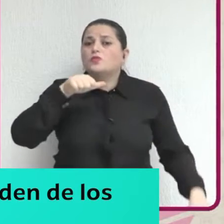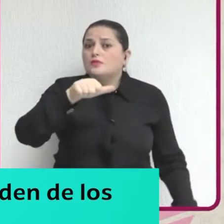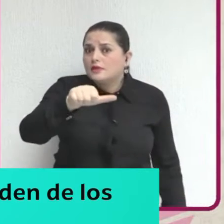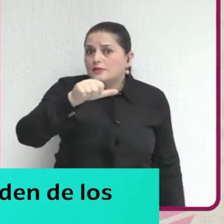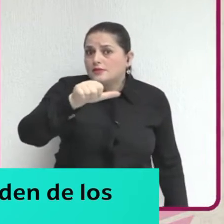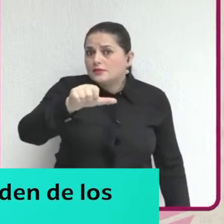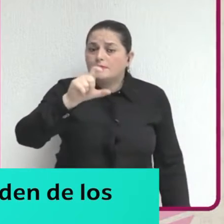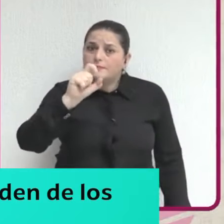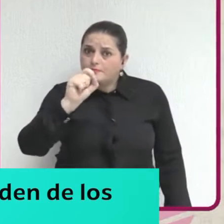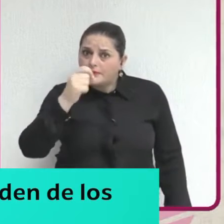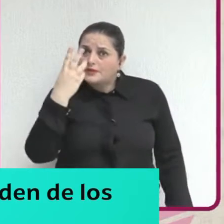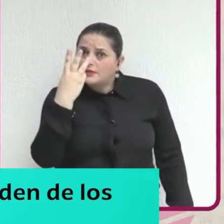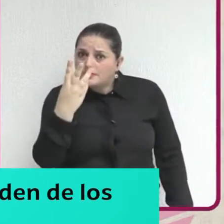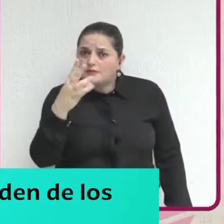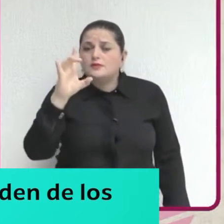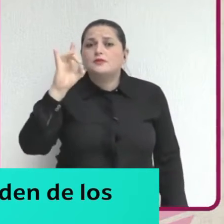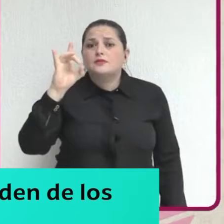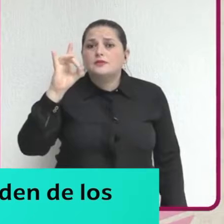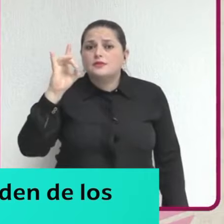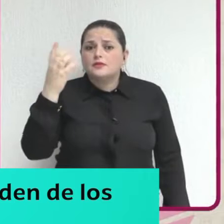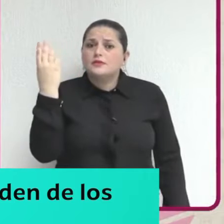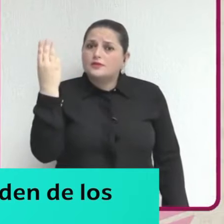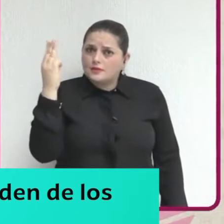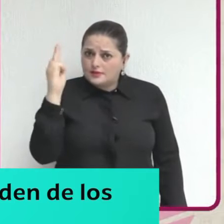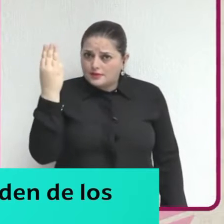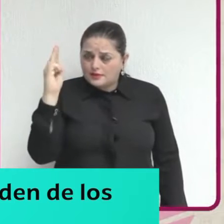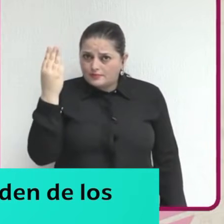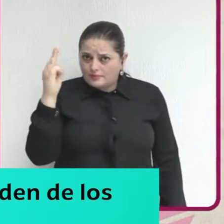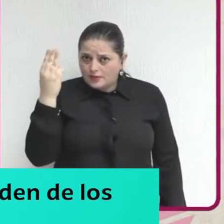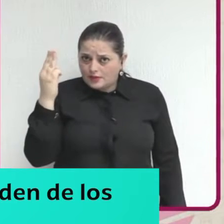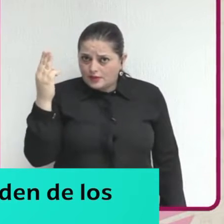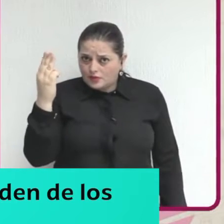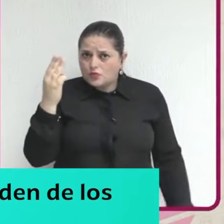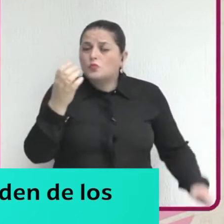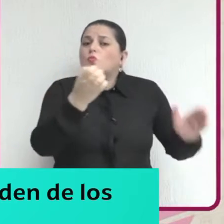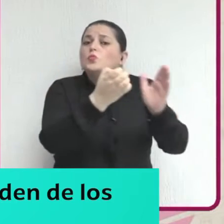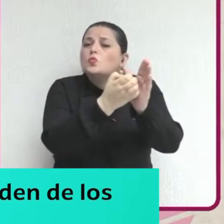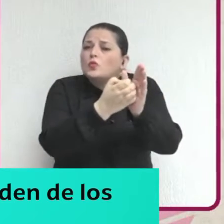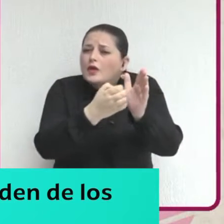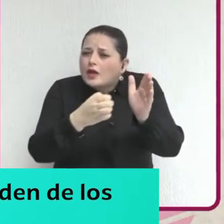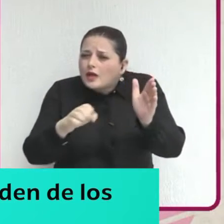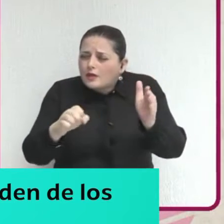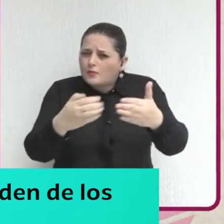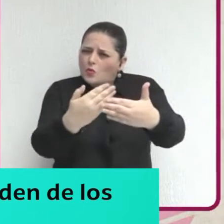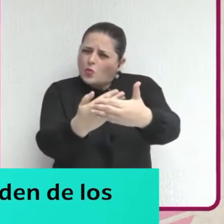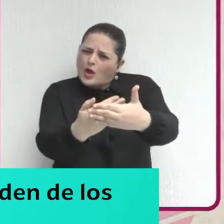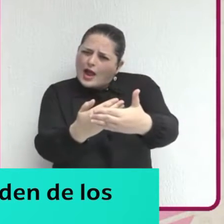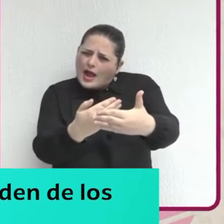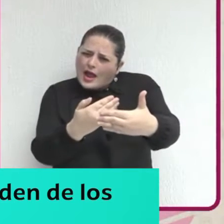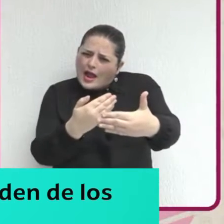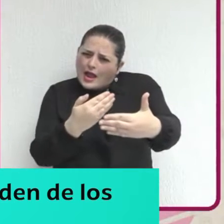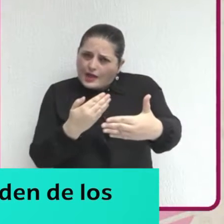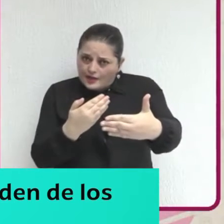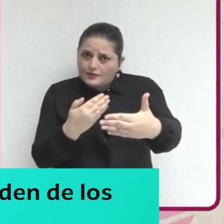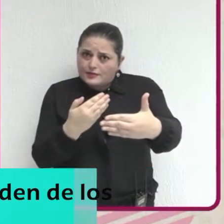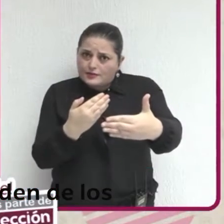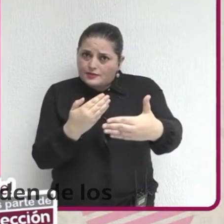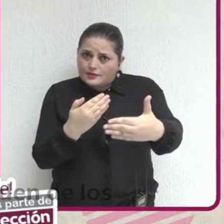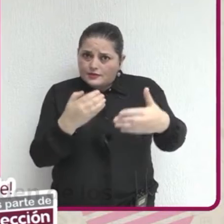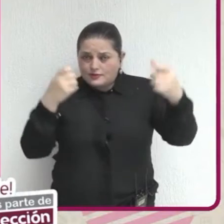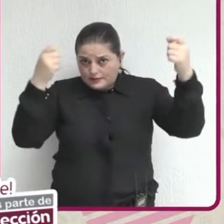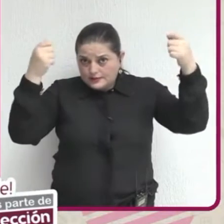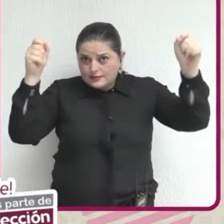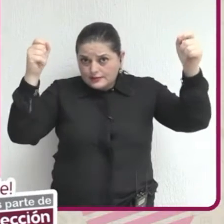el 30 de mayo este previo obviamente a la jornada electoral